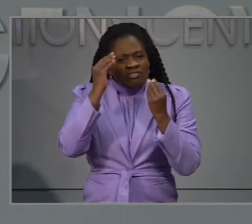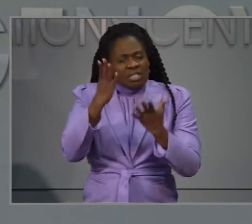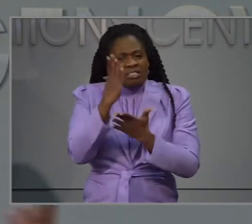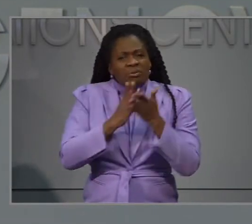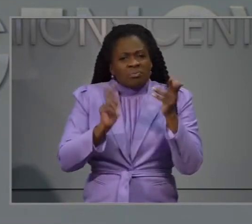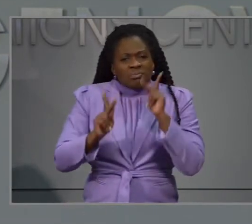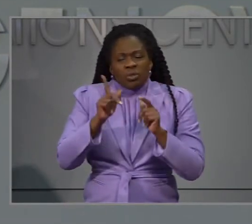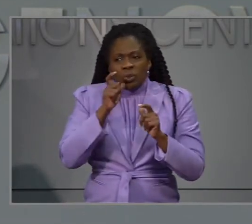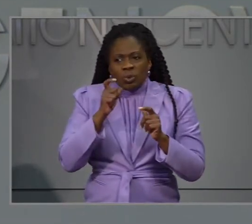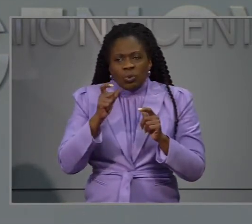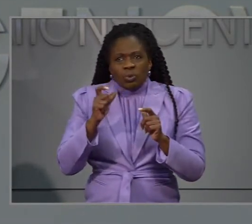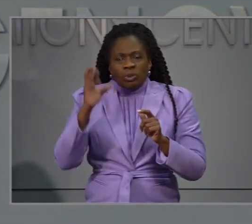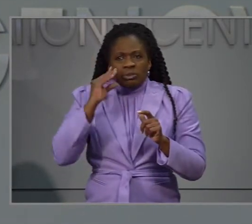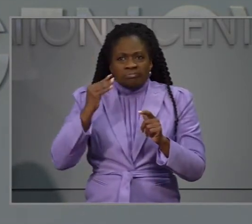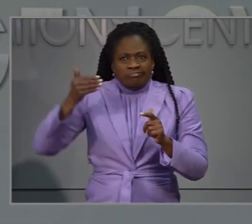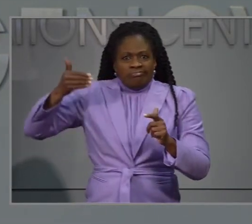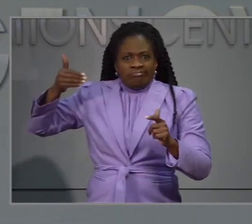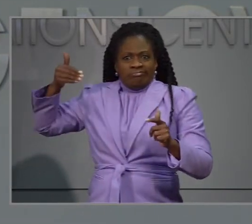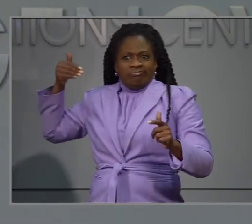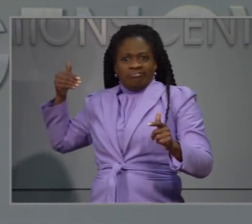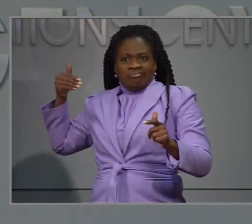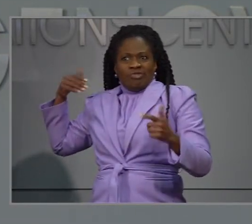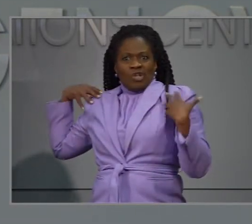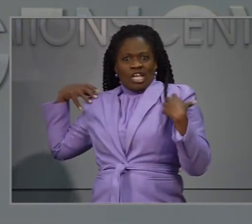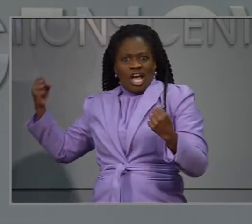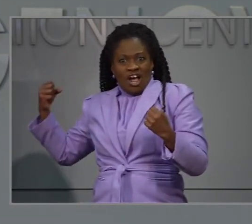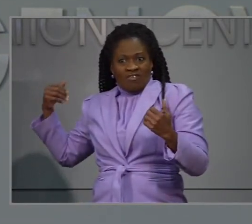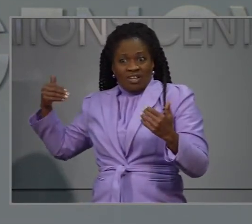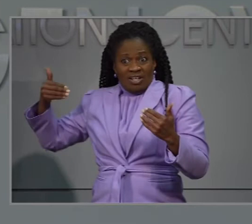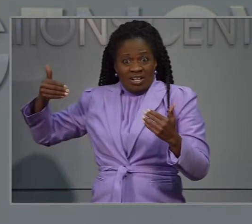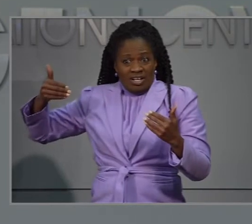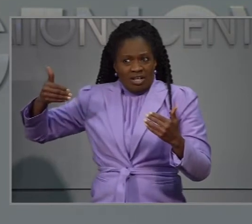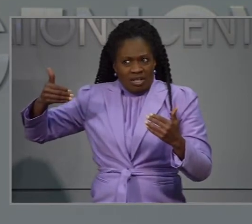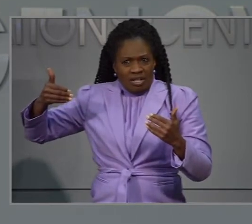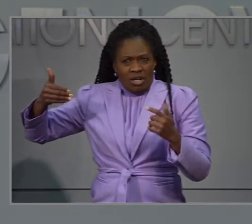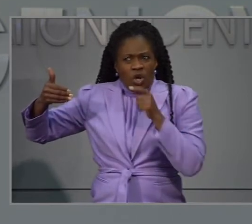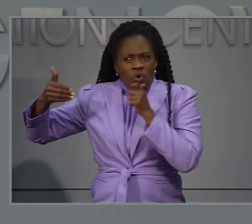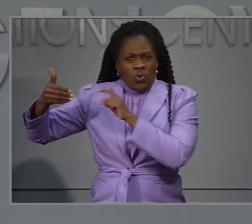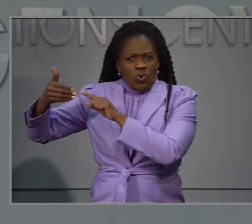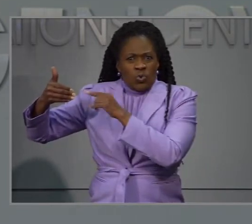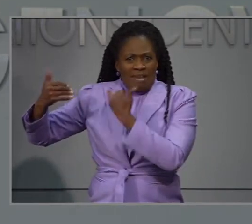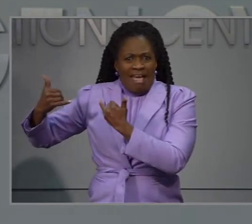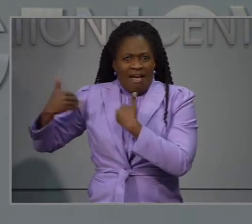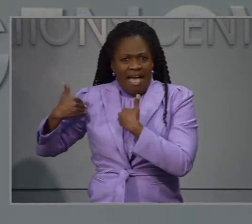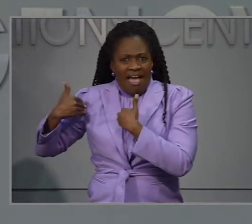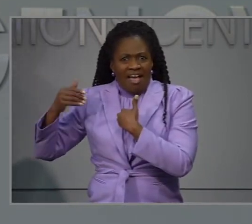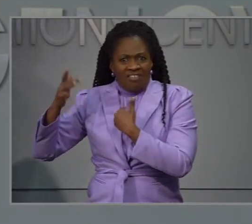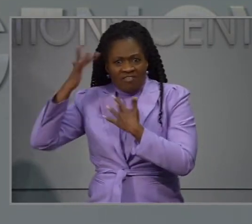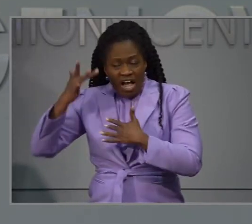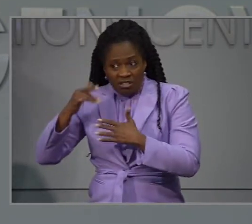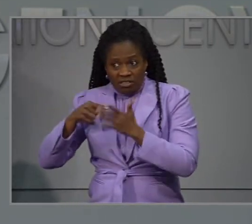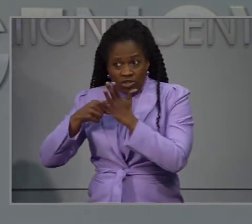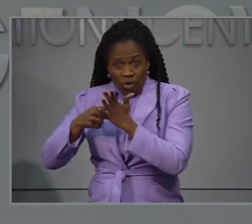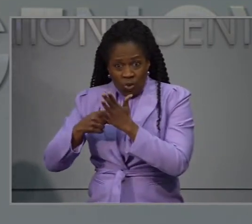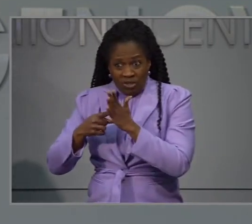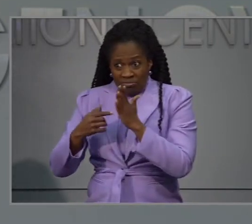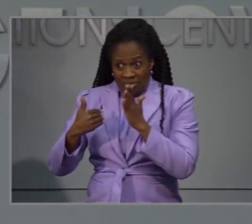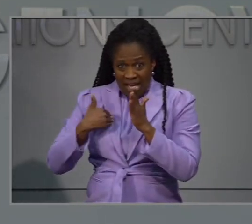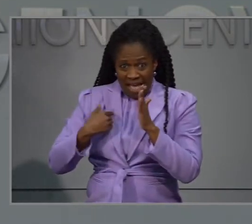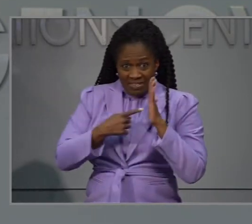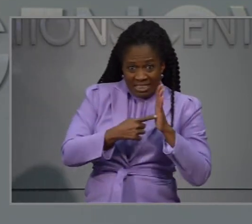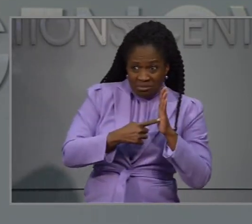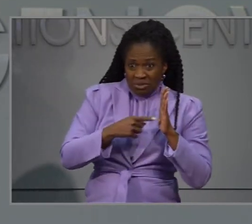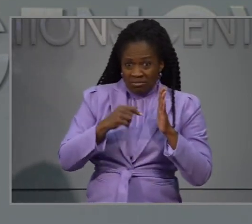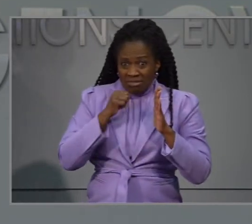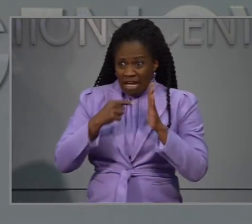que toda esta información acerca de las personas que han tenido el virus ahora y ya se recuperaron así como los que tienen el virus ahorita si están